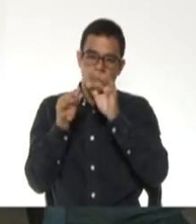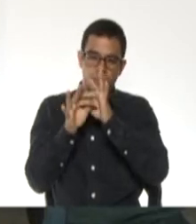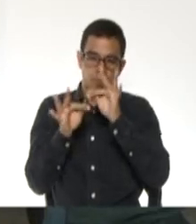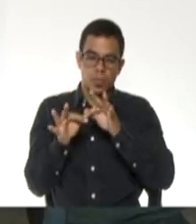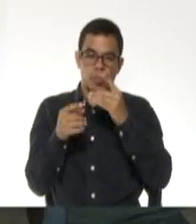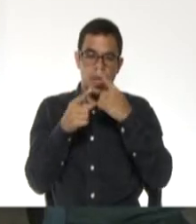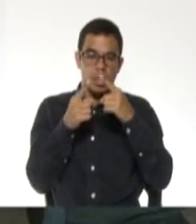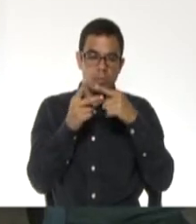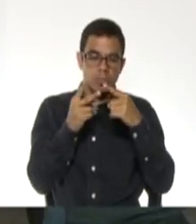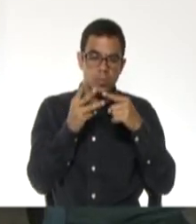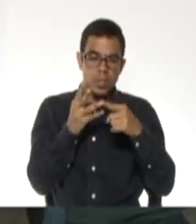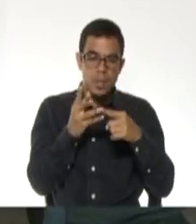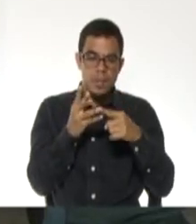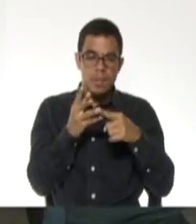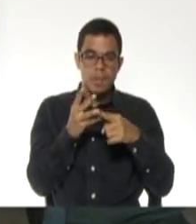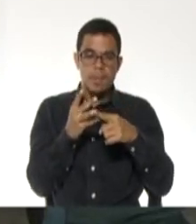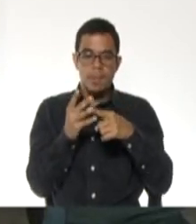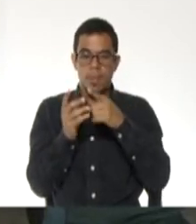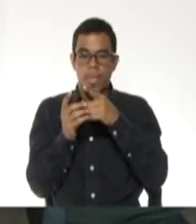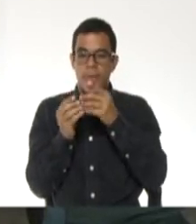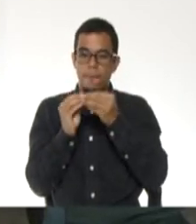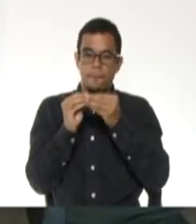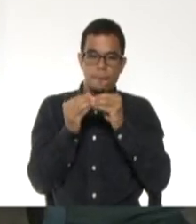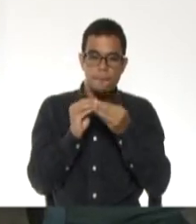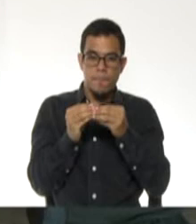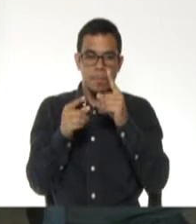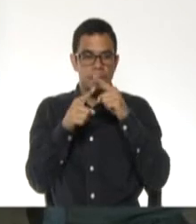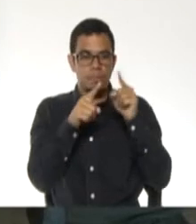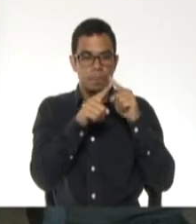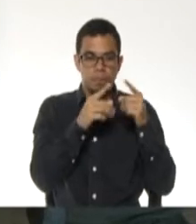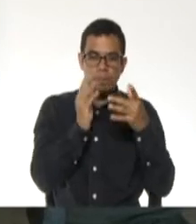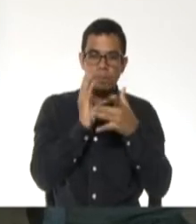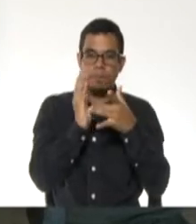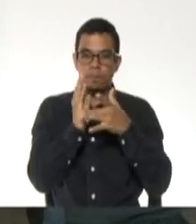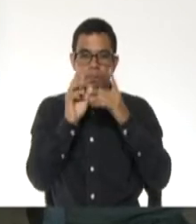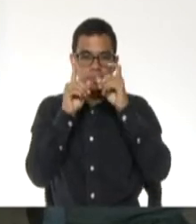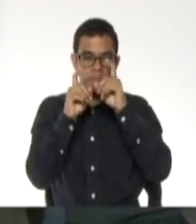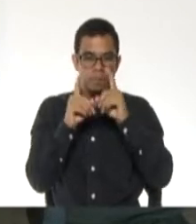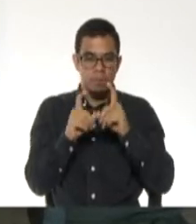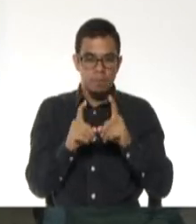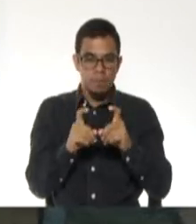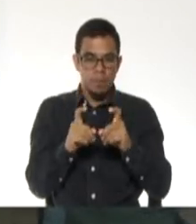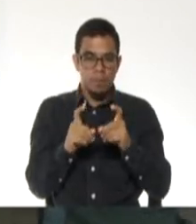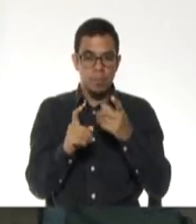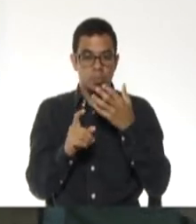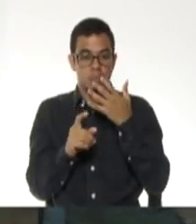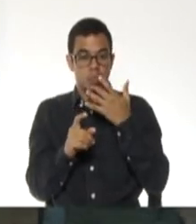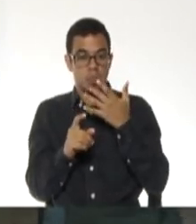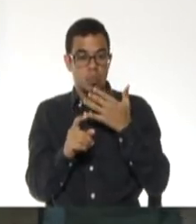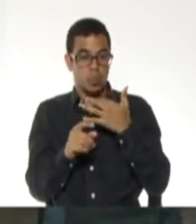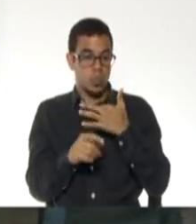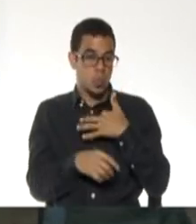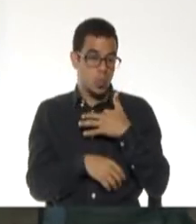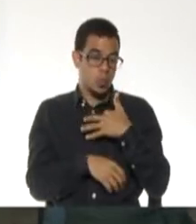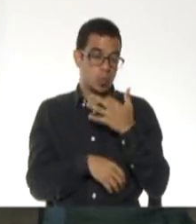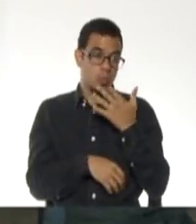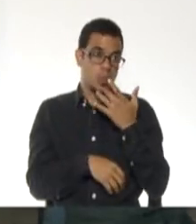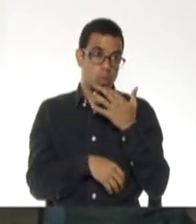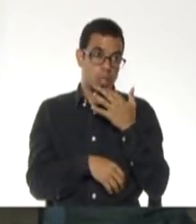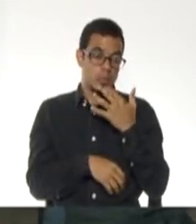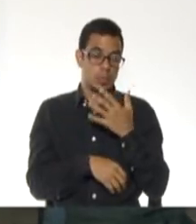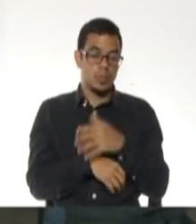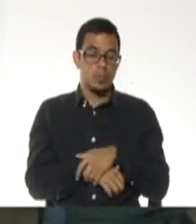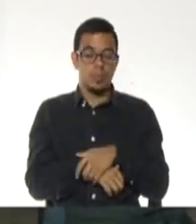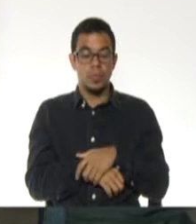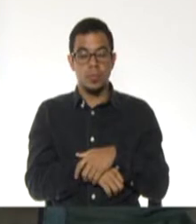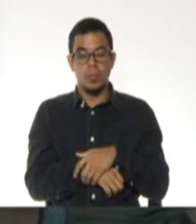ir a hacer el diagnóstico en otros elementos. Yo pude haber simulado, por ejemplo, vamos al